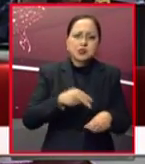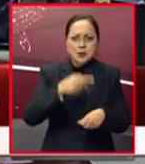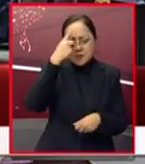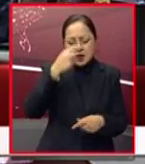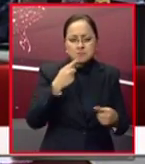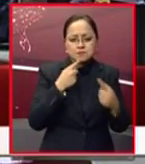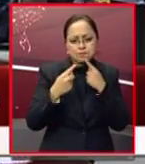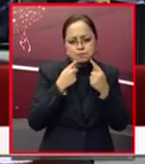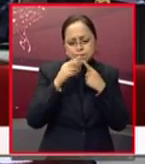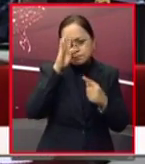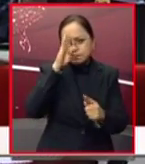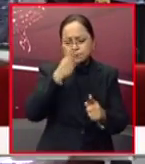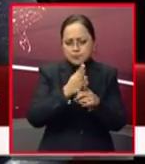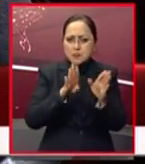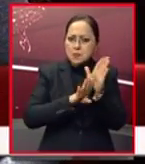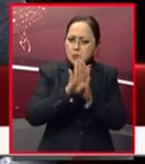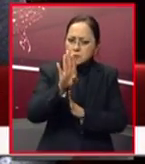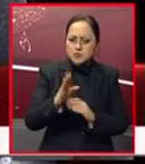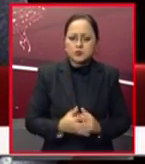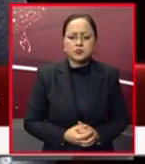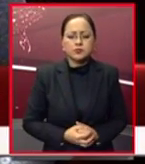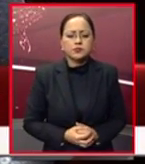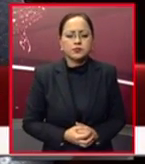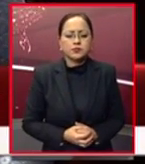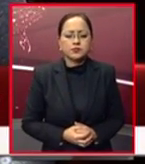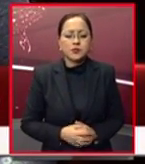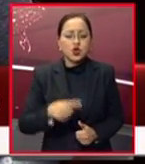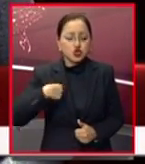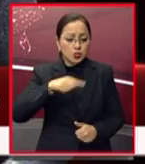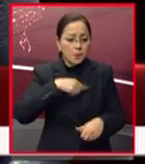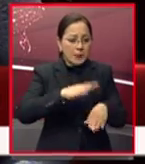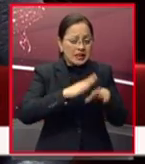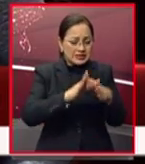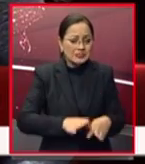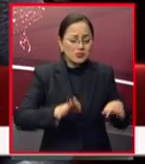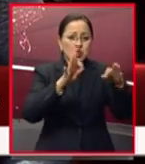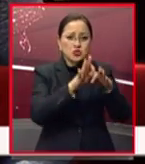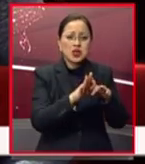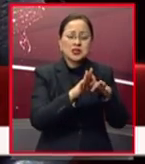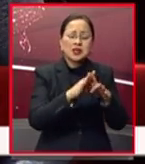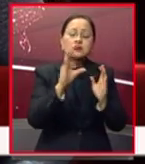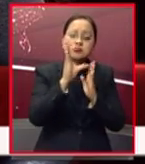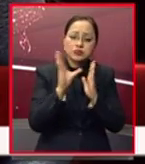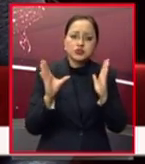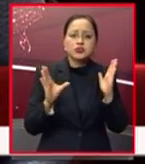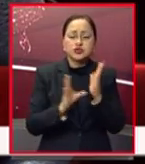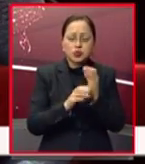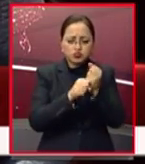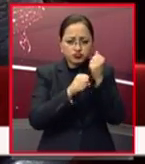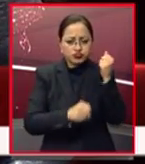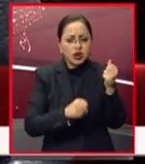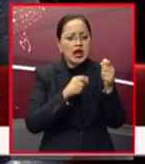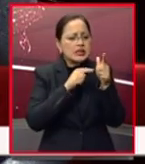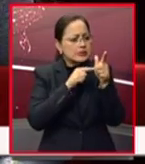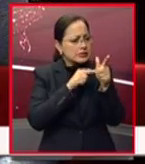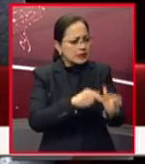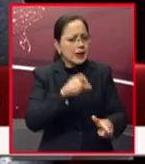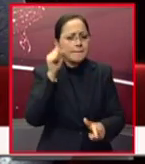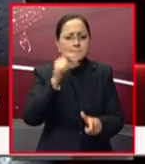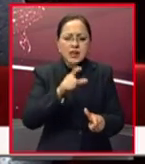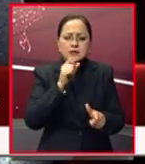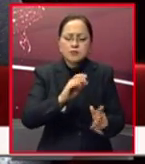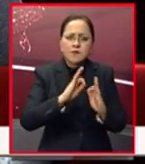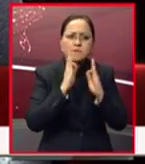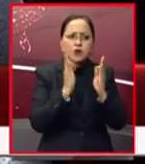progresista. Lo más relevante para nosotros es que nuestra Constitución continúe siendo un eje